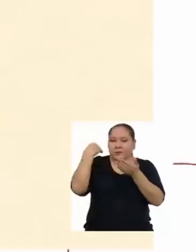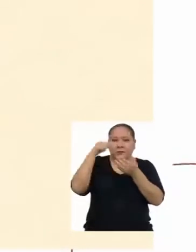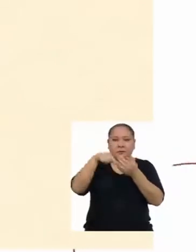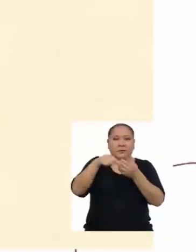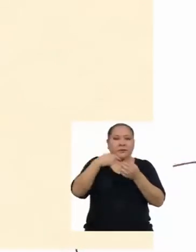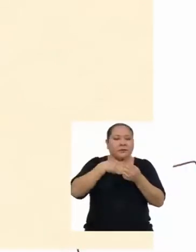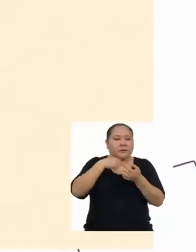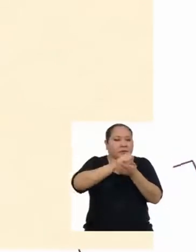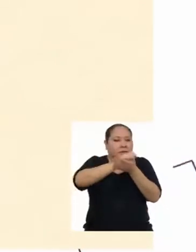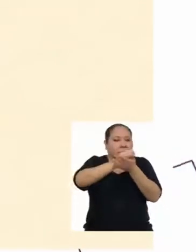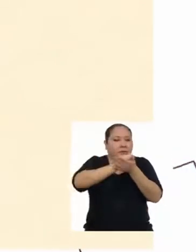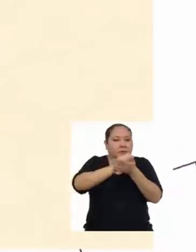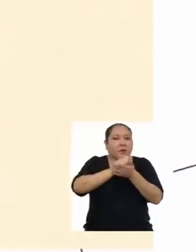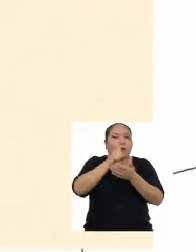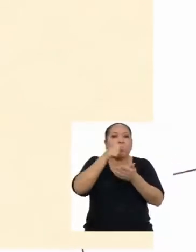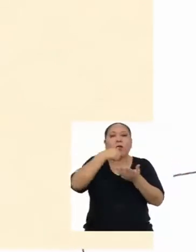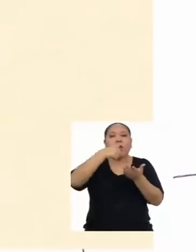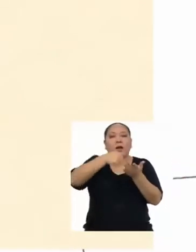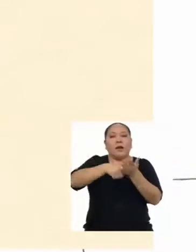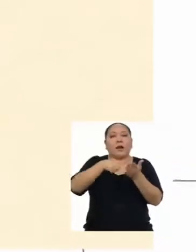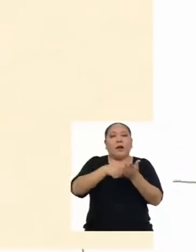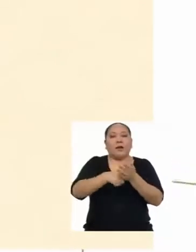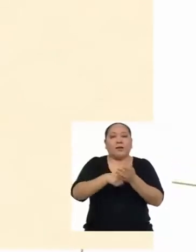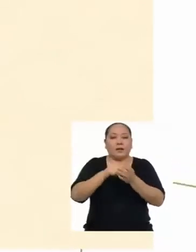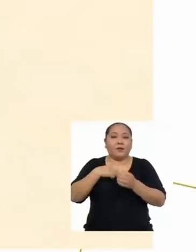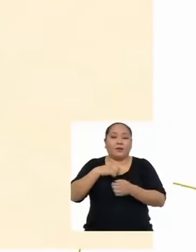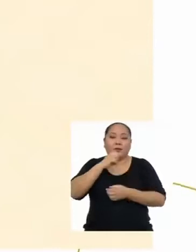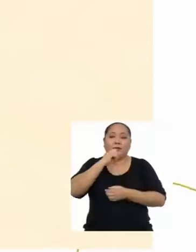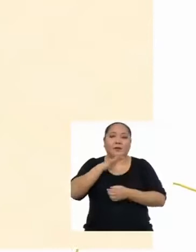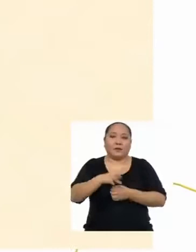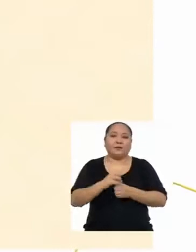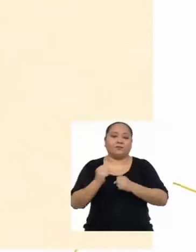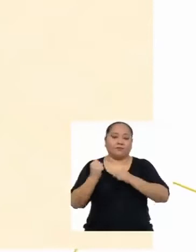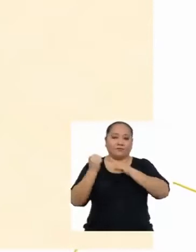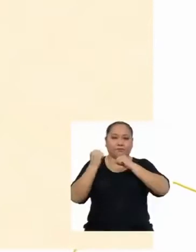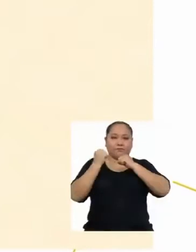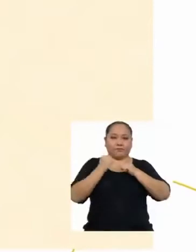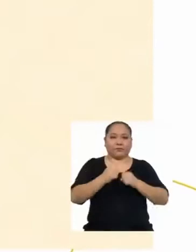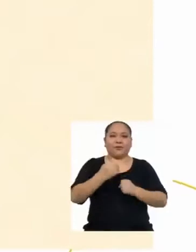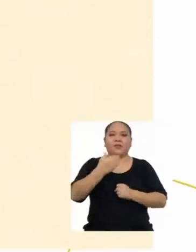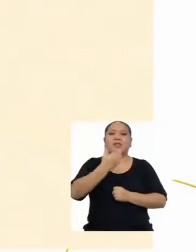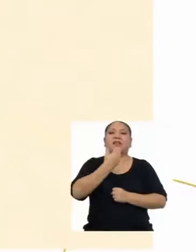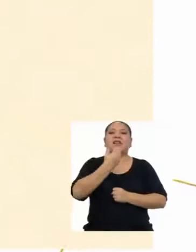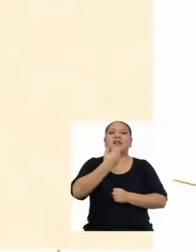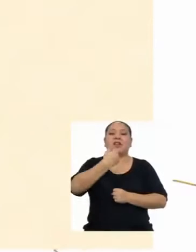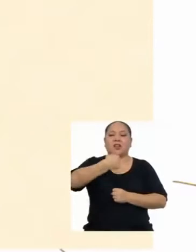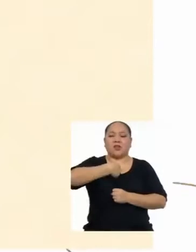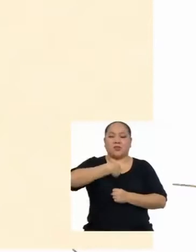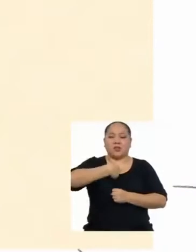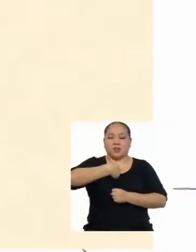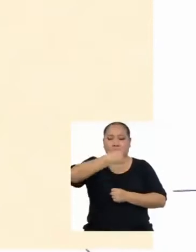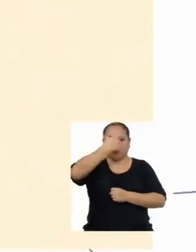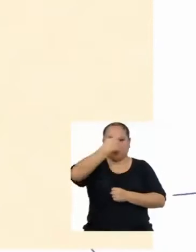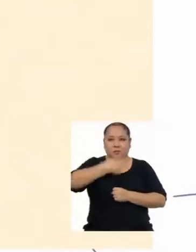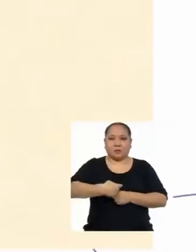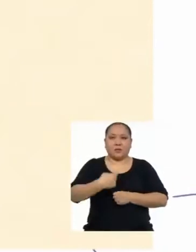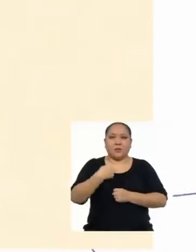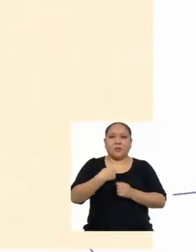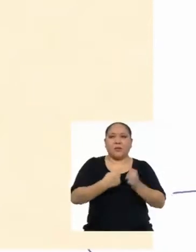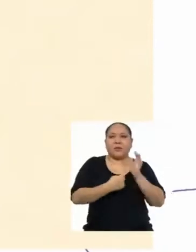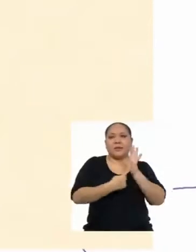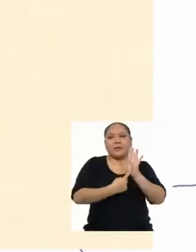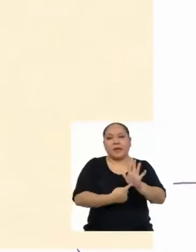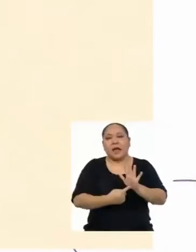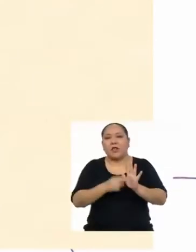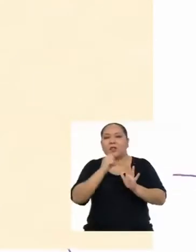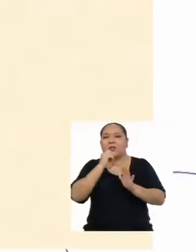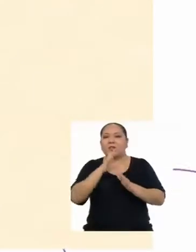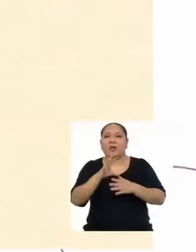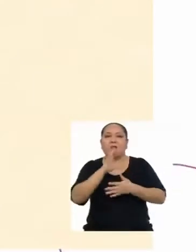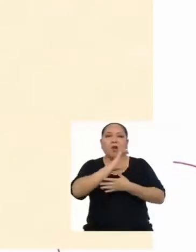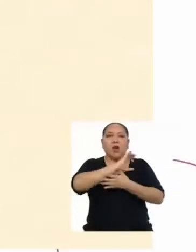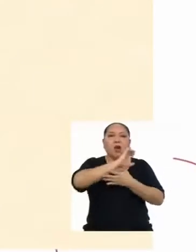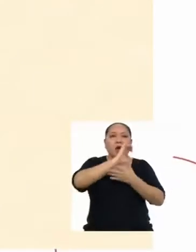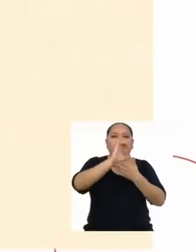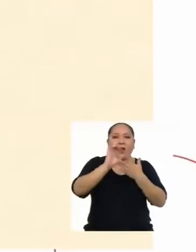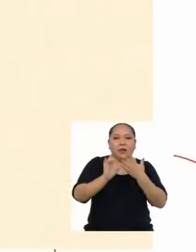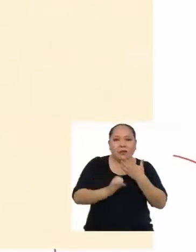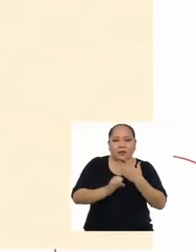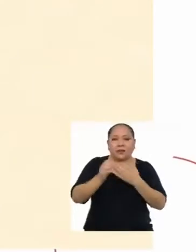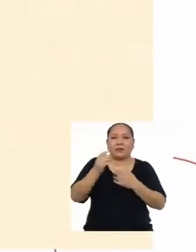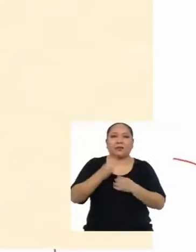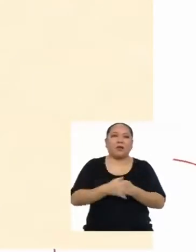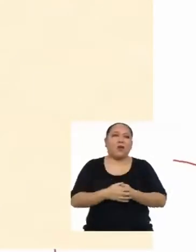carta con la intención de afirmar y reconocer quién soy, presentando y mencionando las características y